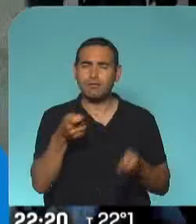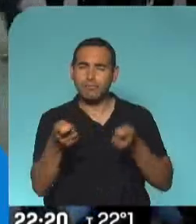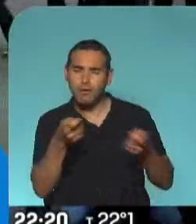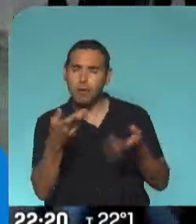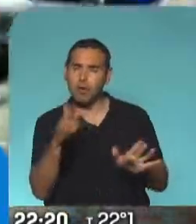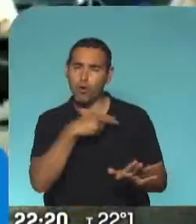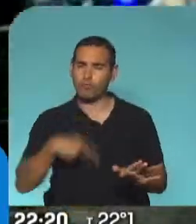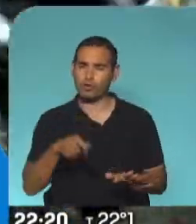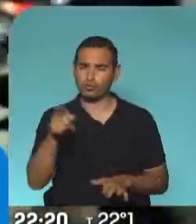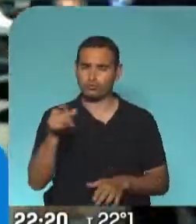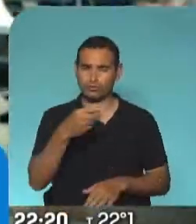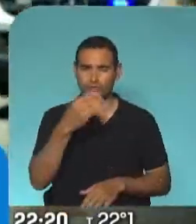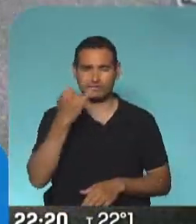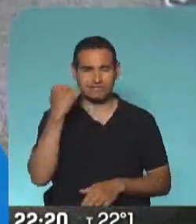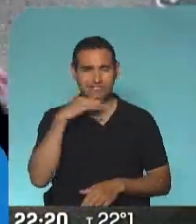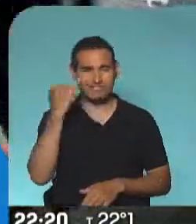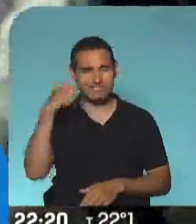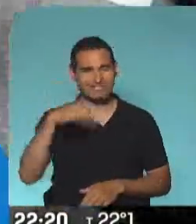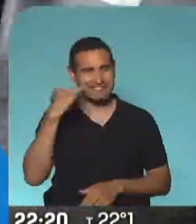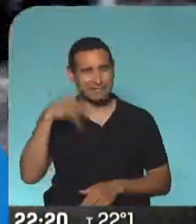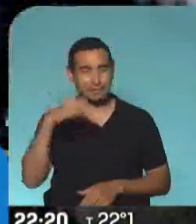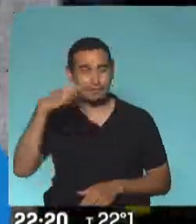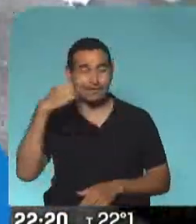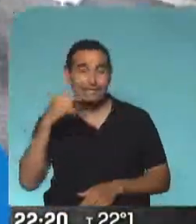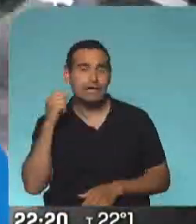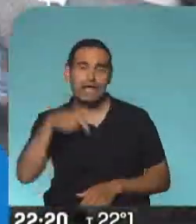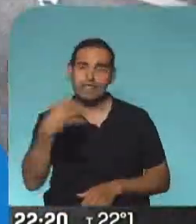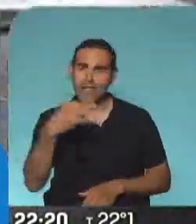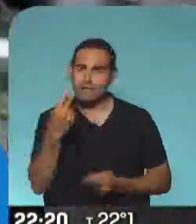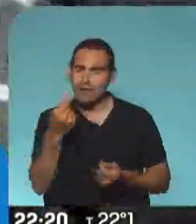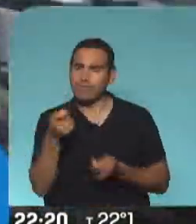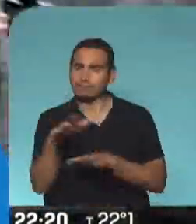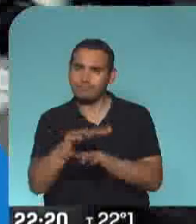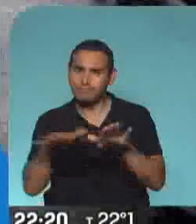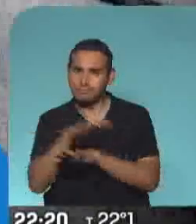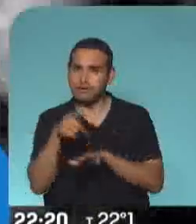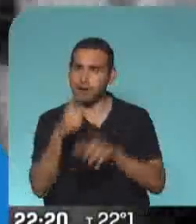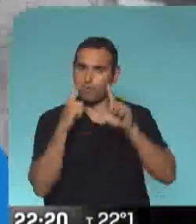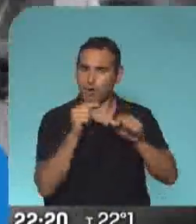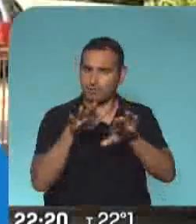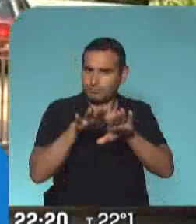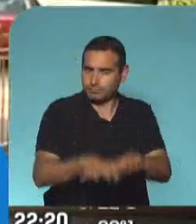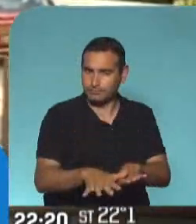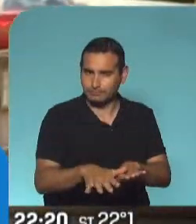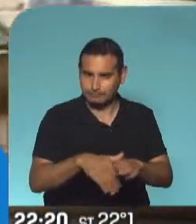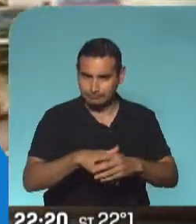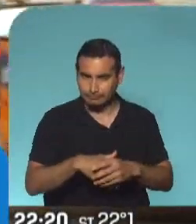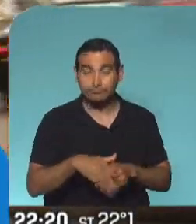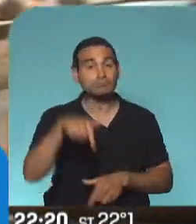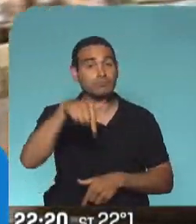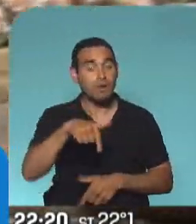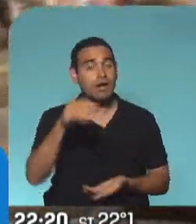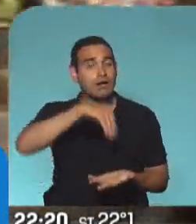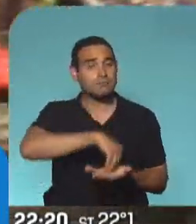para el gobierno chino de Xi Jinping, que lo obliga a destinar cada vez más recursos para intentar sofocar la rebelión. Pero ahora,